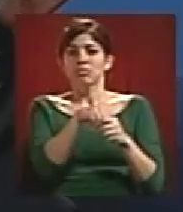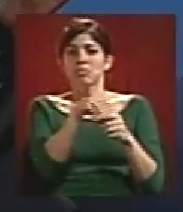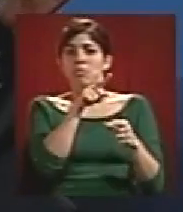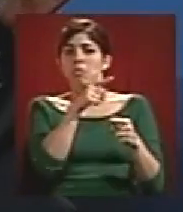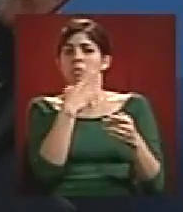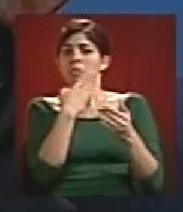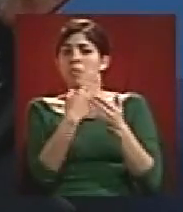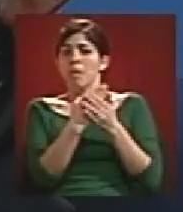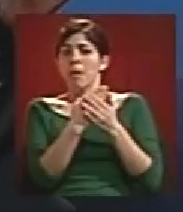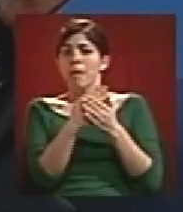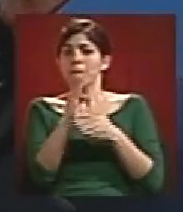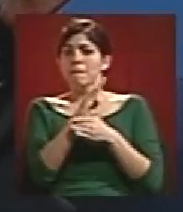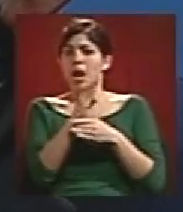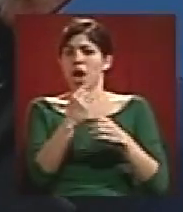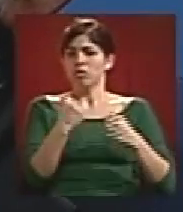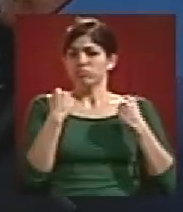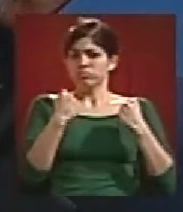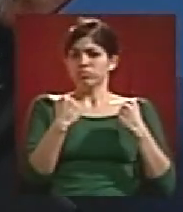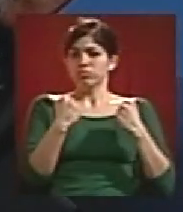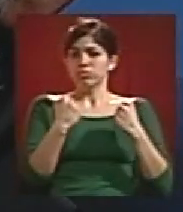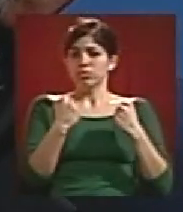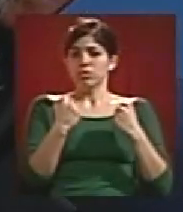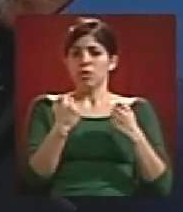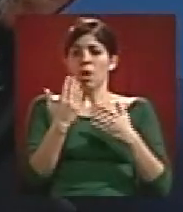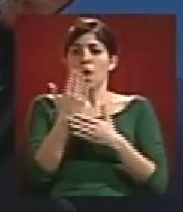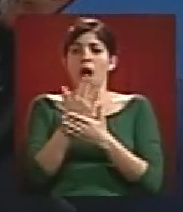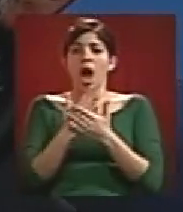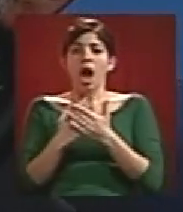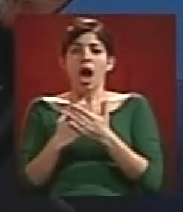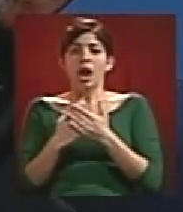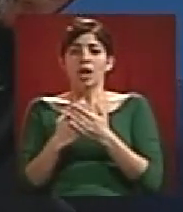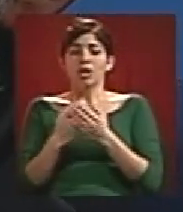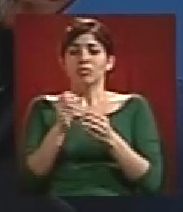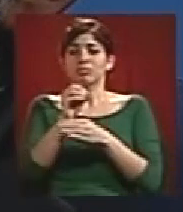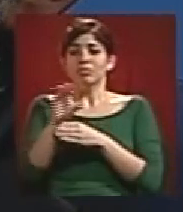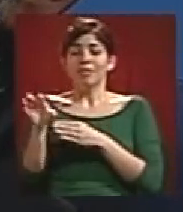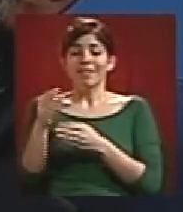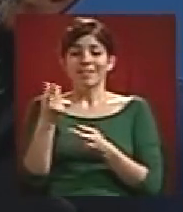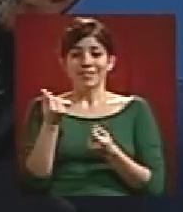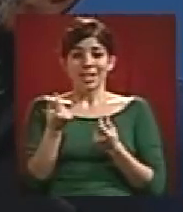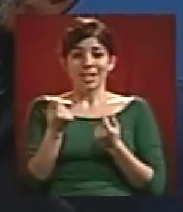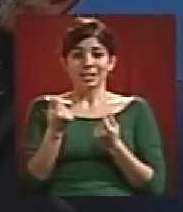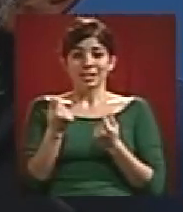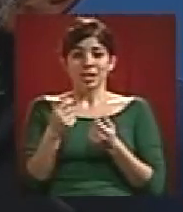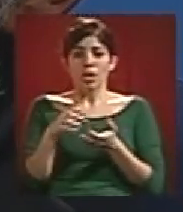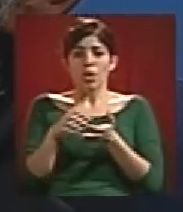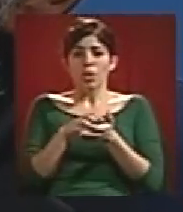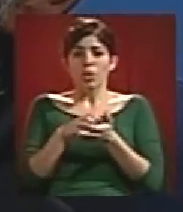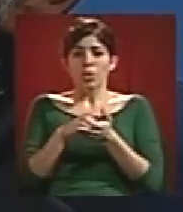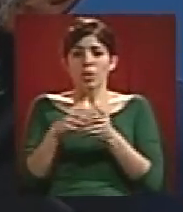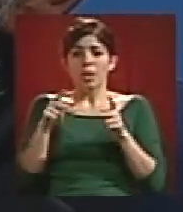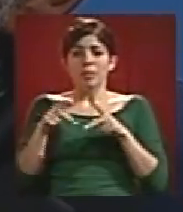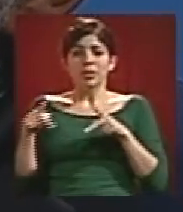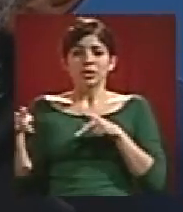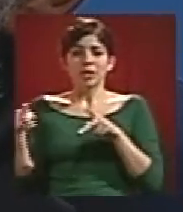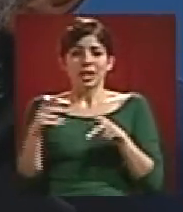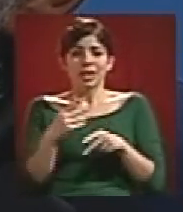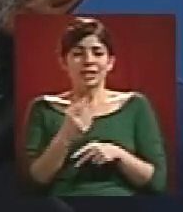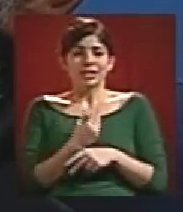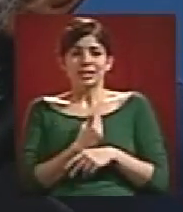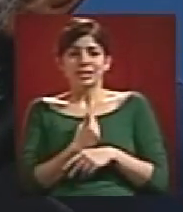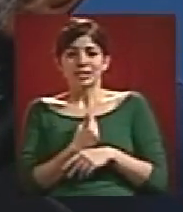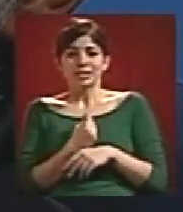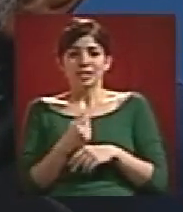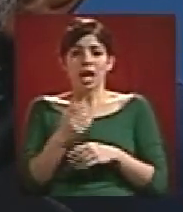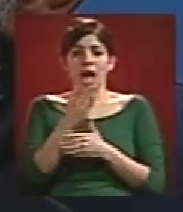un banco que está sólido. Y cuando hay un efecto de contagio financiero, de duda de la liquidez que pueda tener una